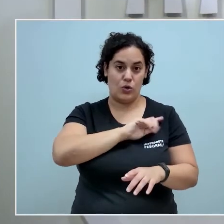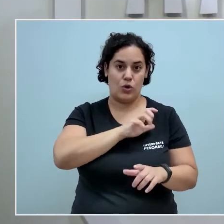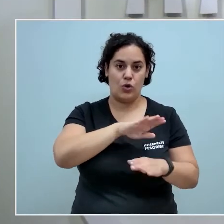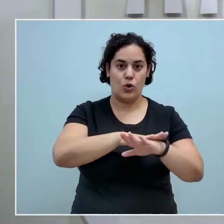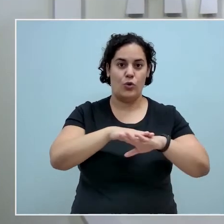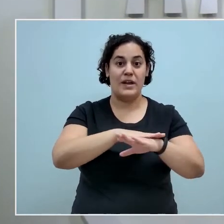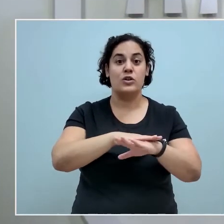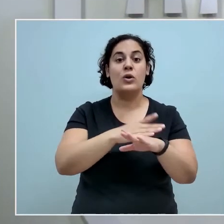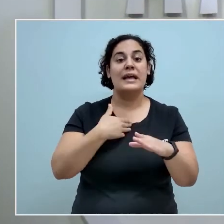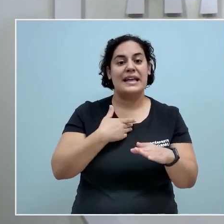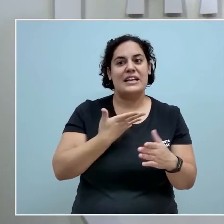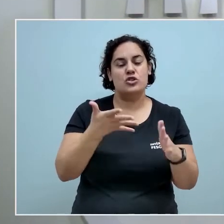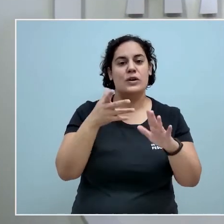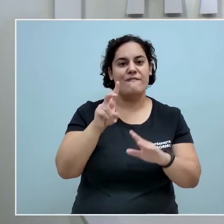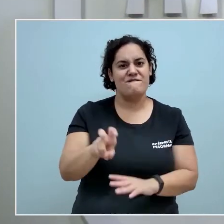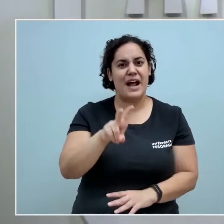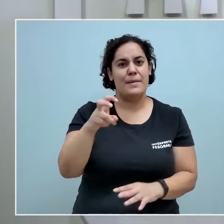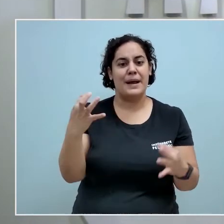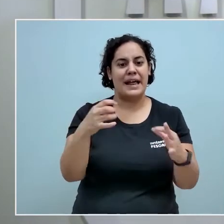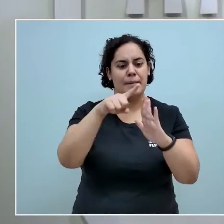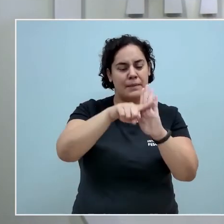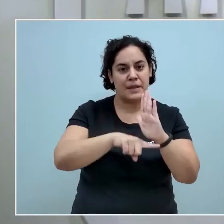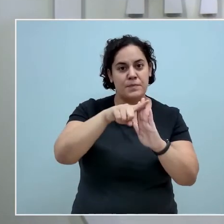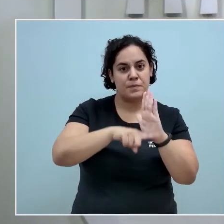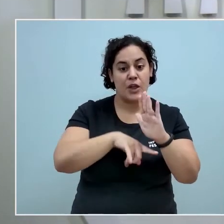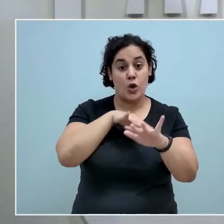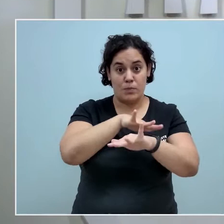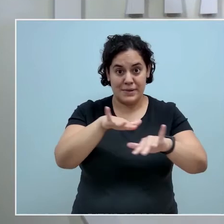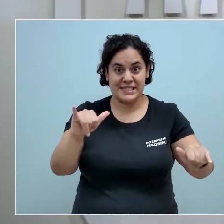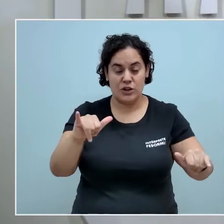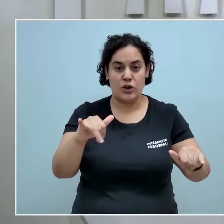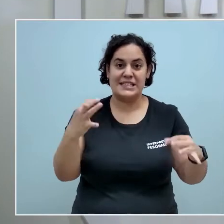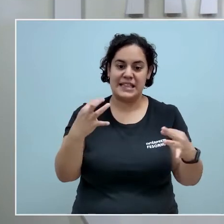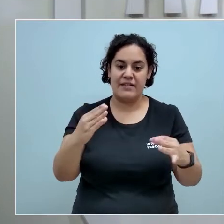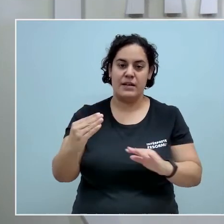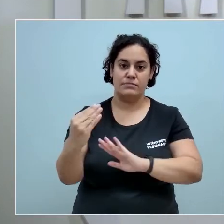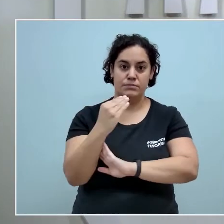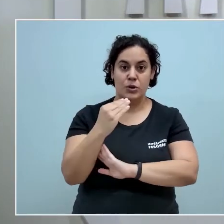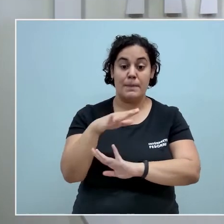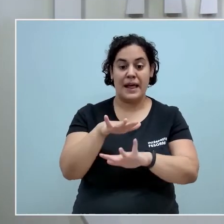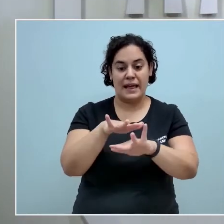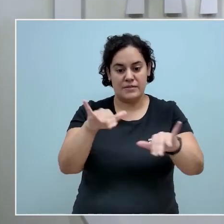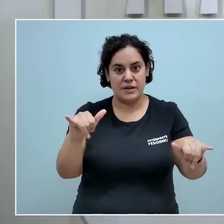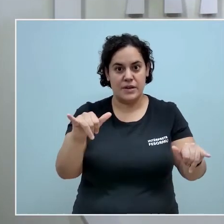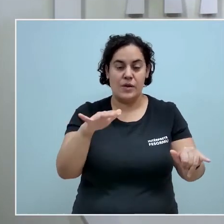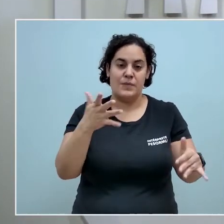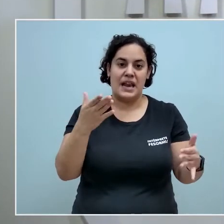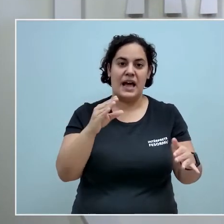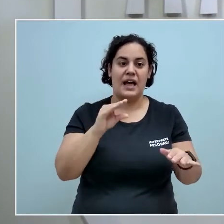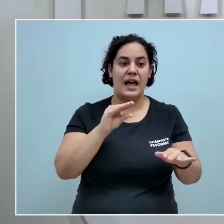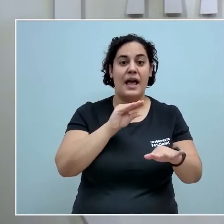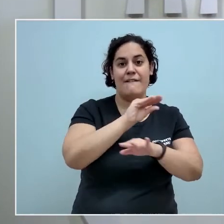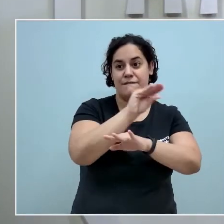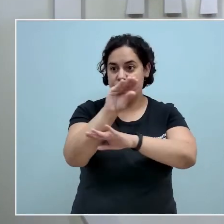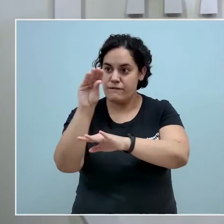para España sirvan para que se tomen medidas compensatorias que equilibren esa injusta asignación de